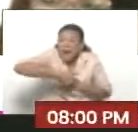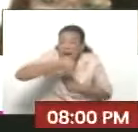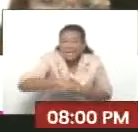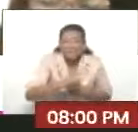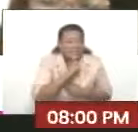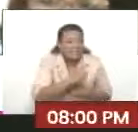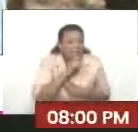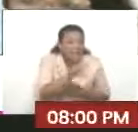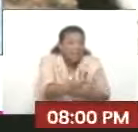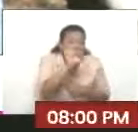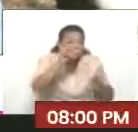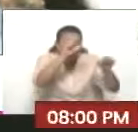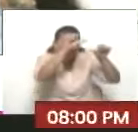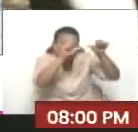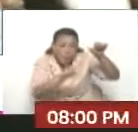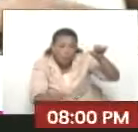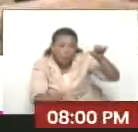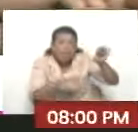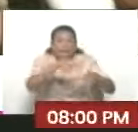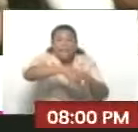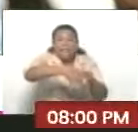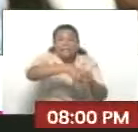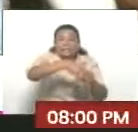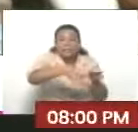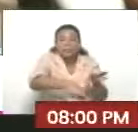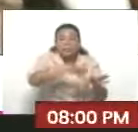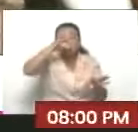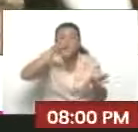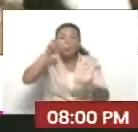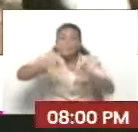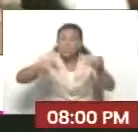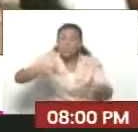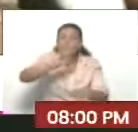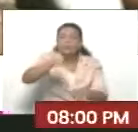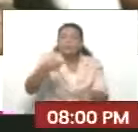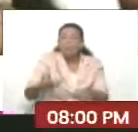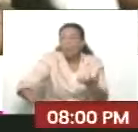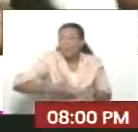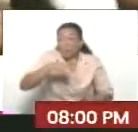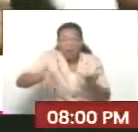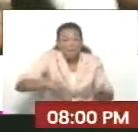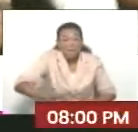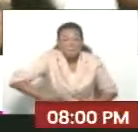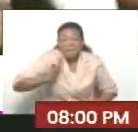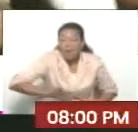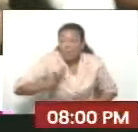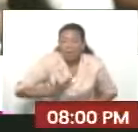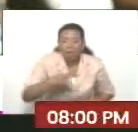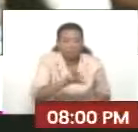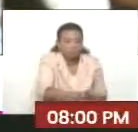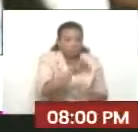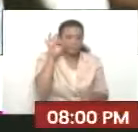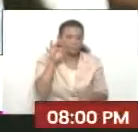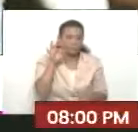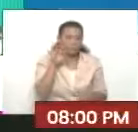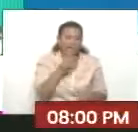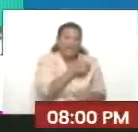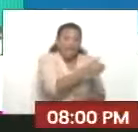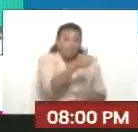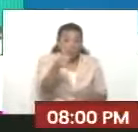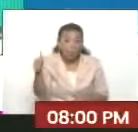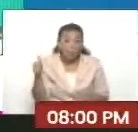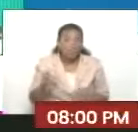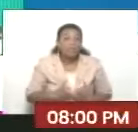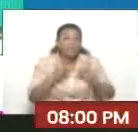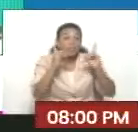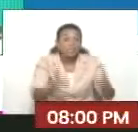y de esos prioritarios van a una elección donde toda la ciudadanía vota cuál es su proyecto prioritario. Correcto. Es decir, la comunidad